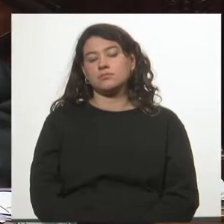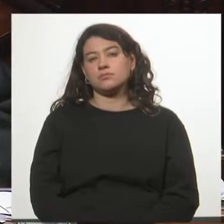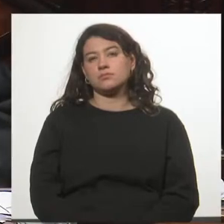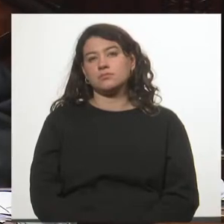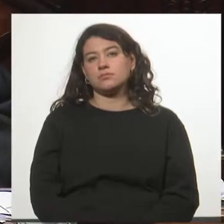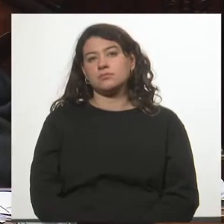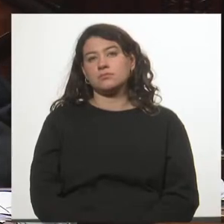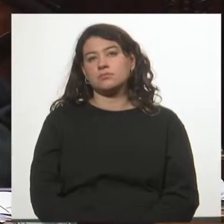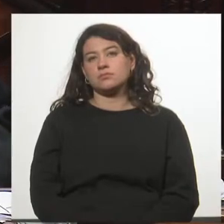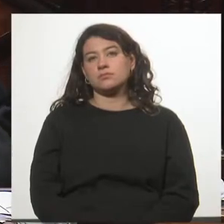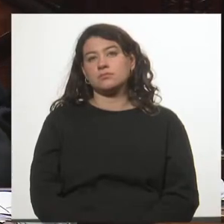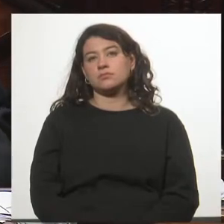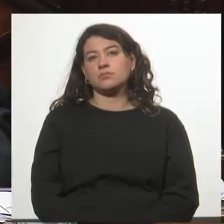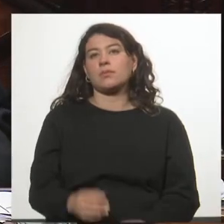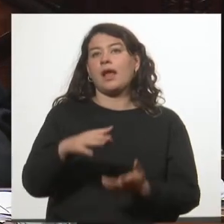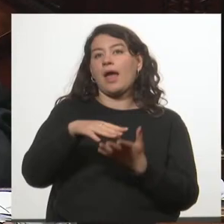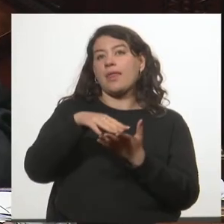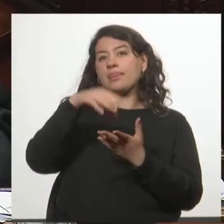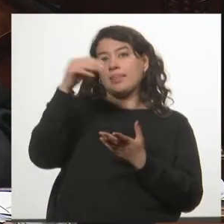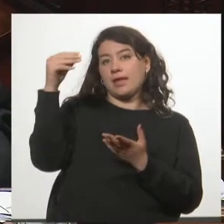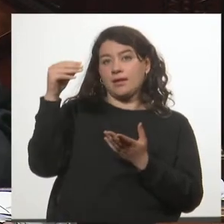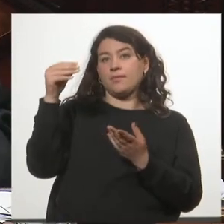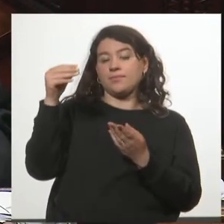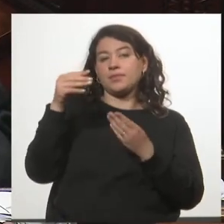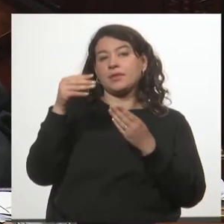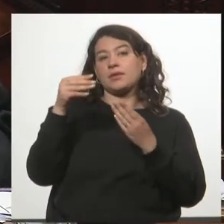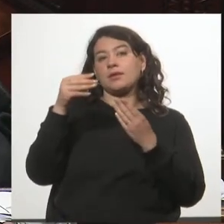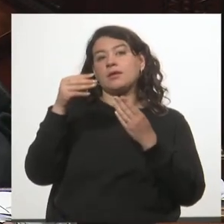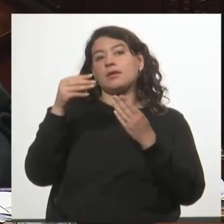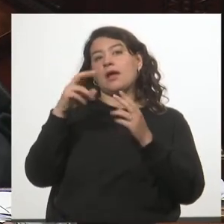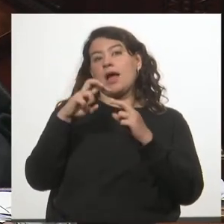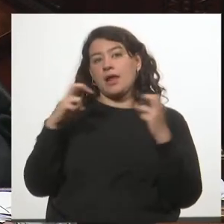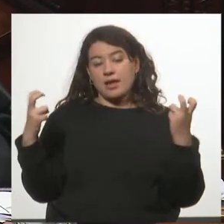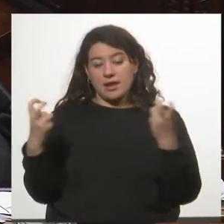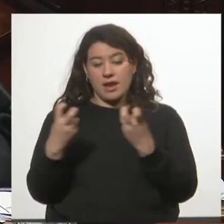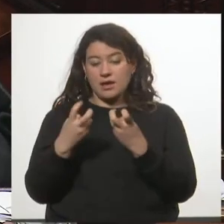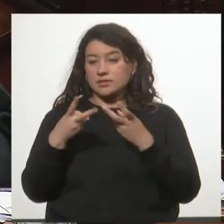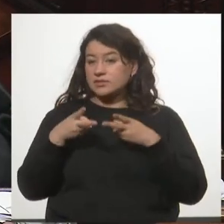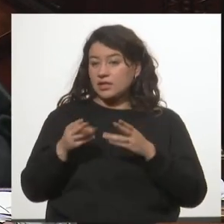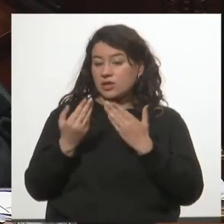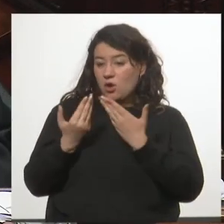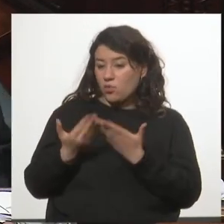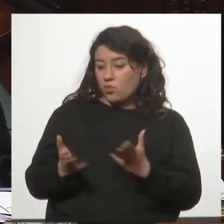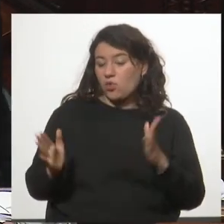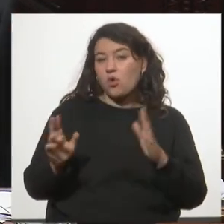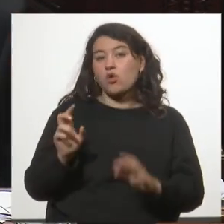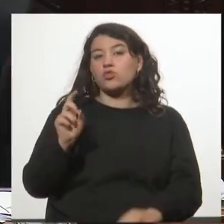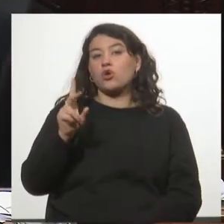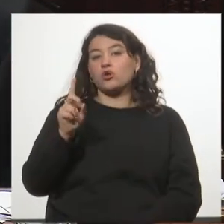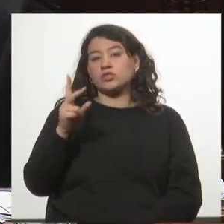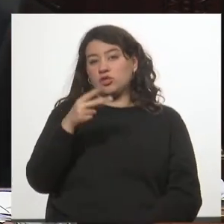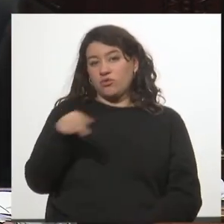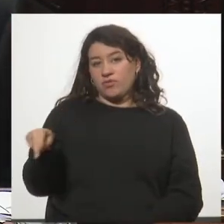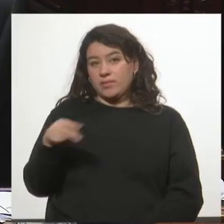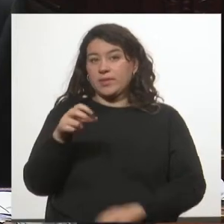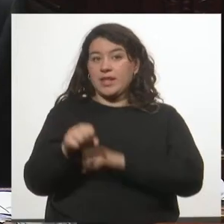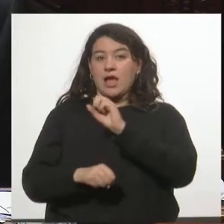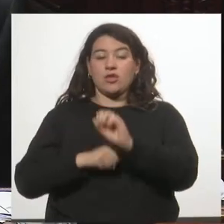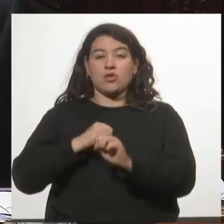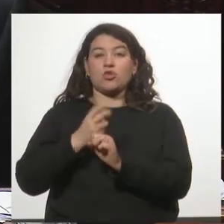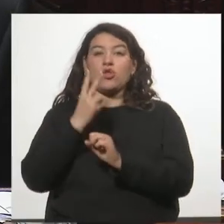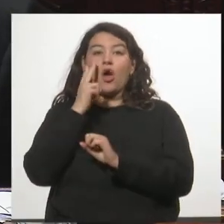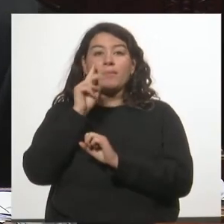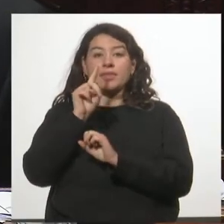ante la arena se inauguró decíamos y el 12 de noviembre del año 18